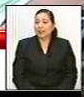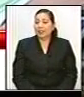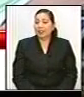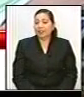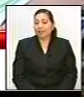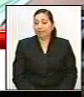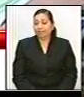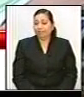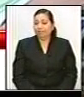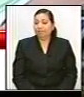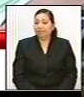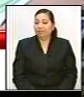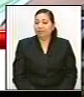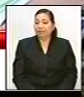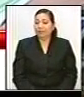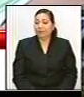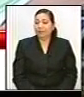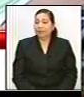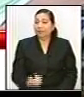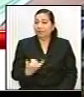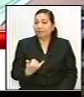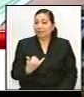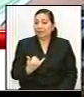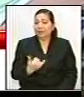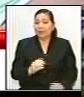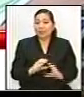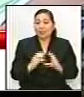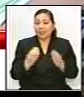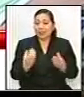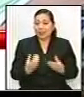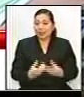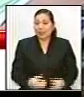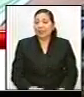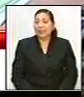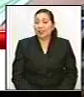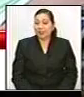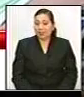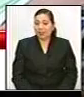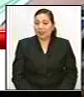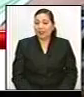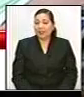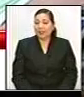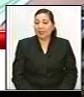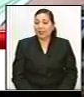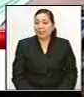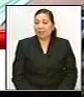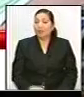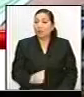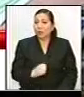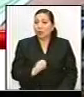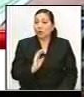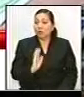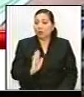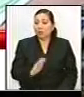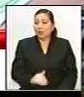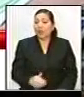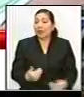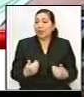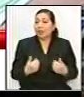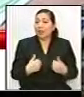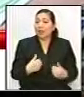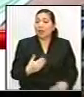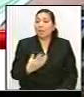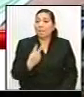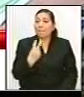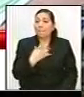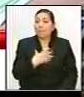ha sido el de acá del Congreso, ha sido congresista, y yo fui él tenía